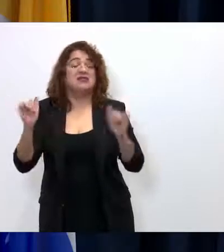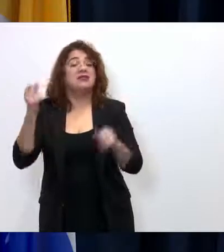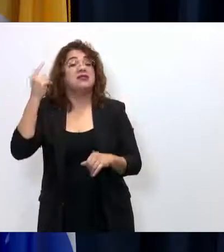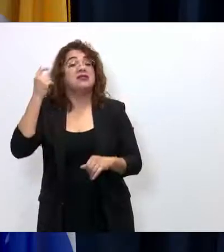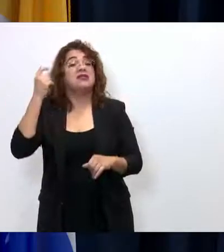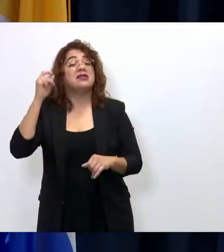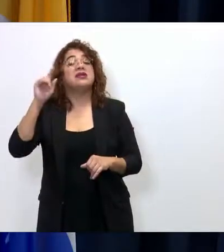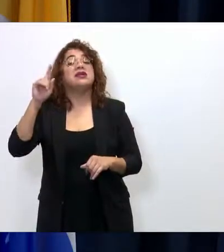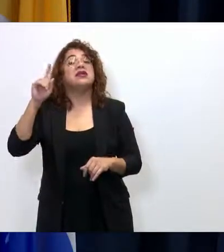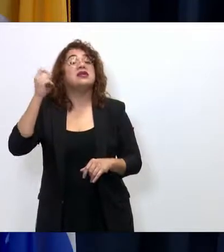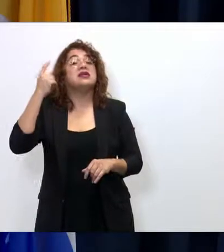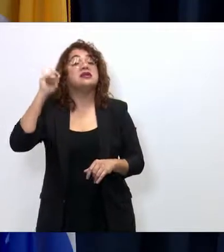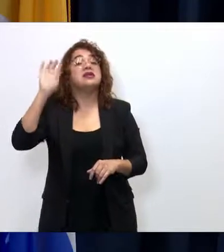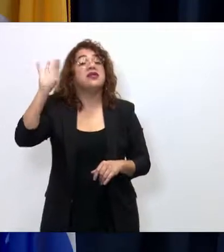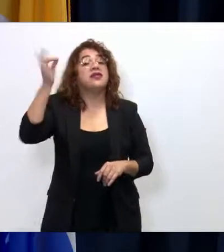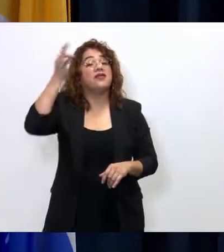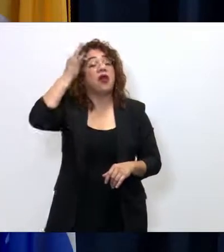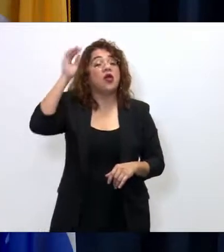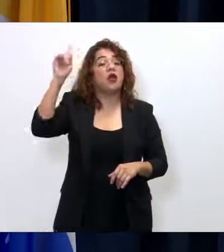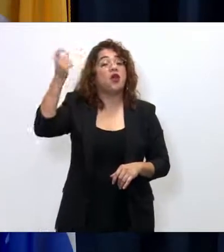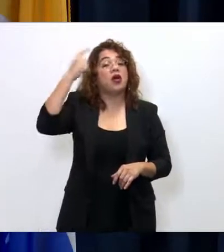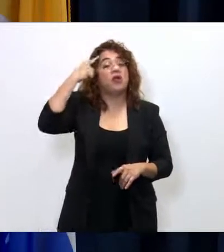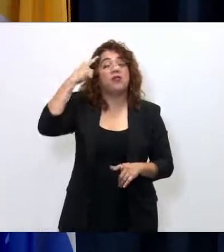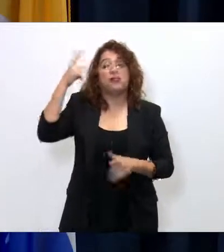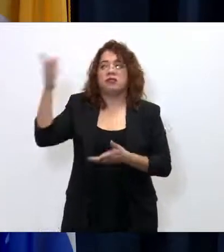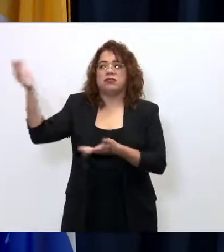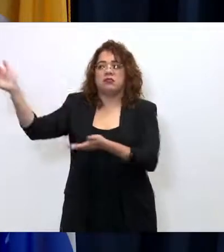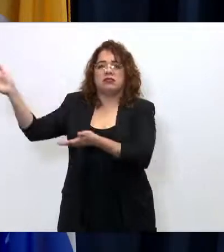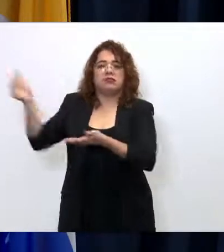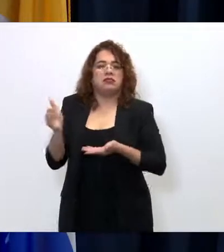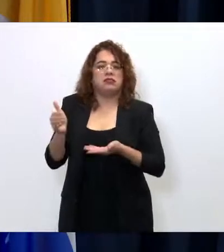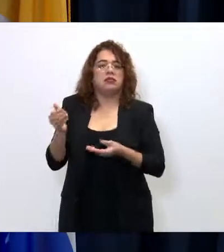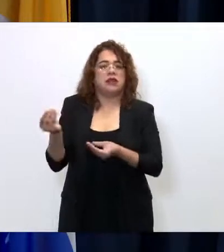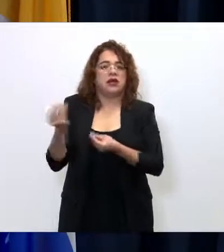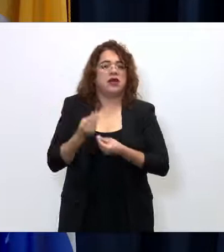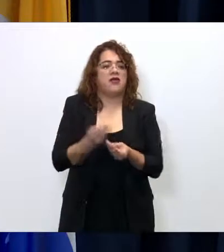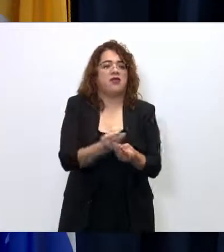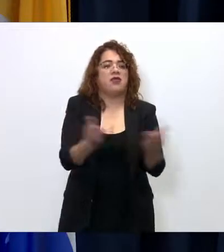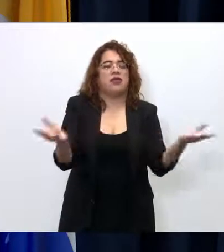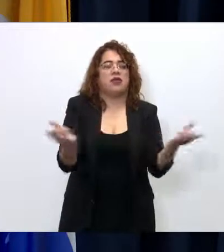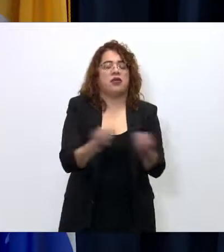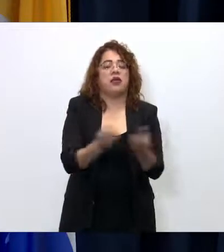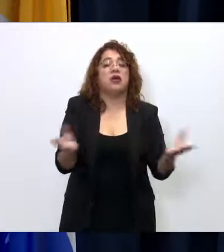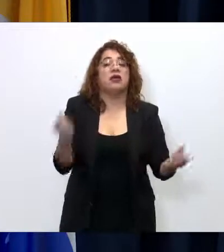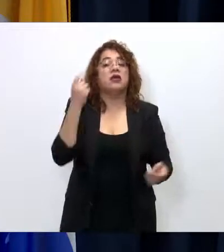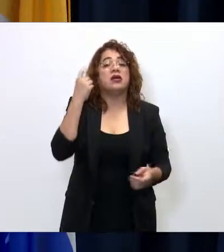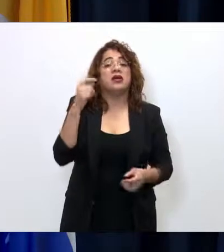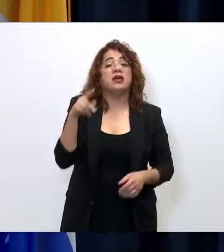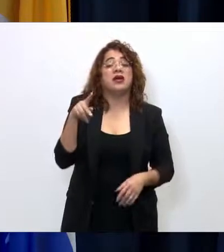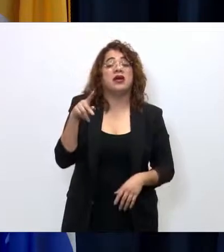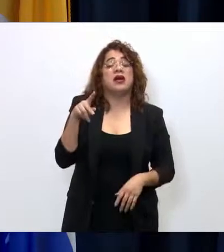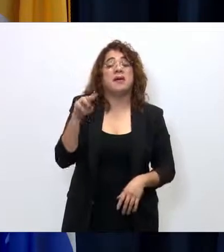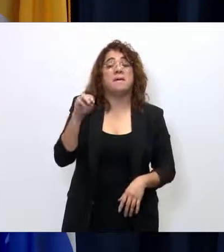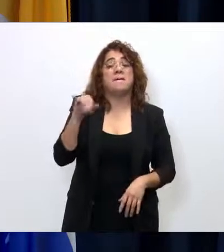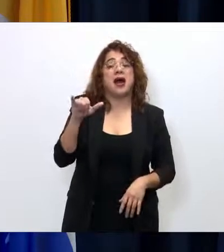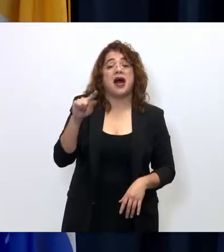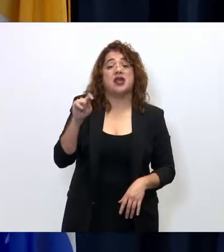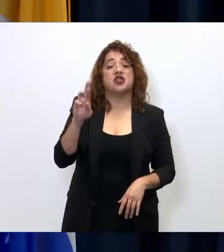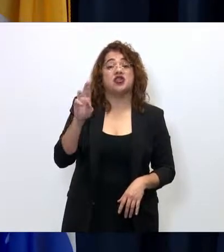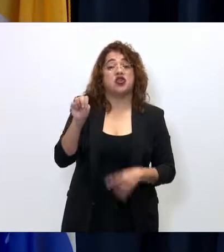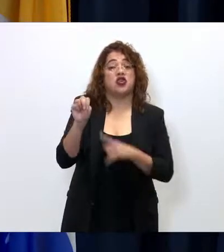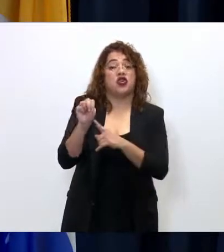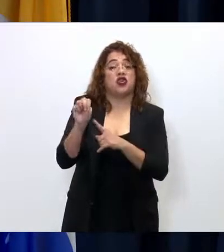proporcionadas directamente por el gobierno federal. Debido a que el portátil de citas del Estado no